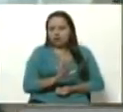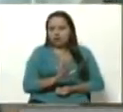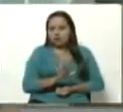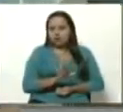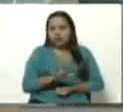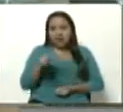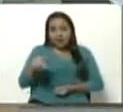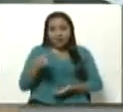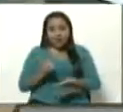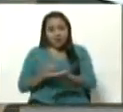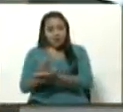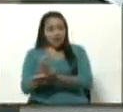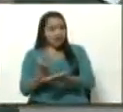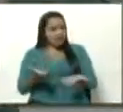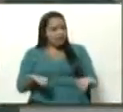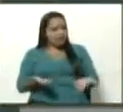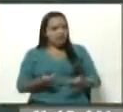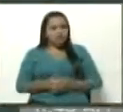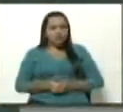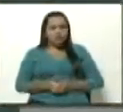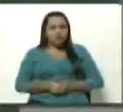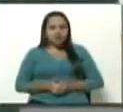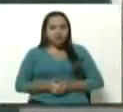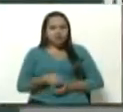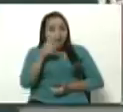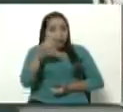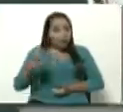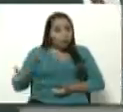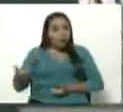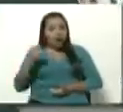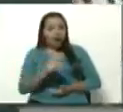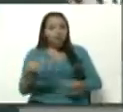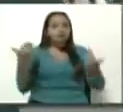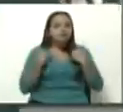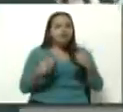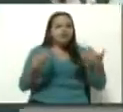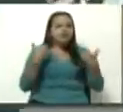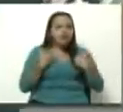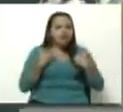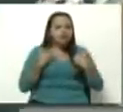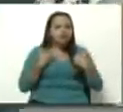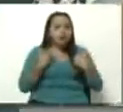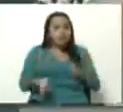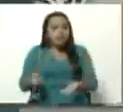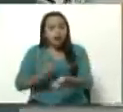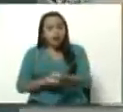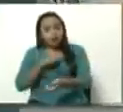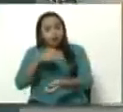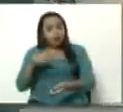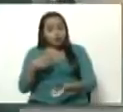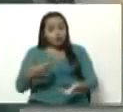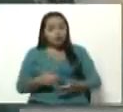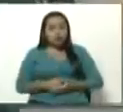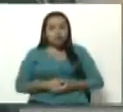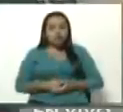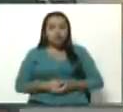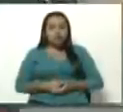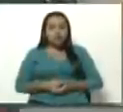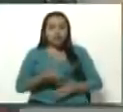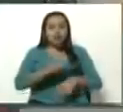lealtad que más aún el pueblo lo ha sufrido, que inclusive que nosotros? Porque este